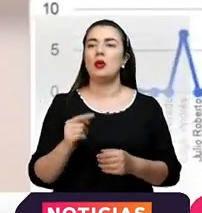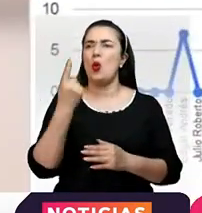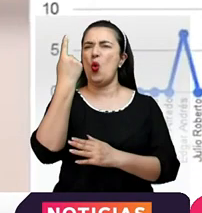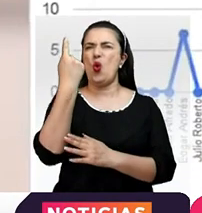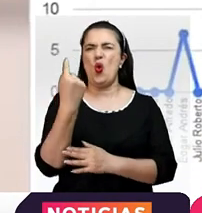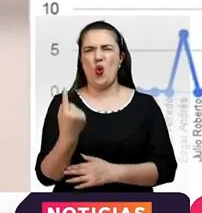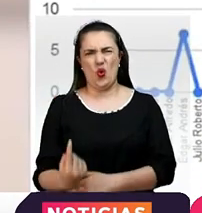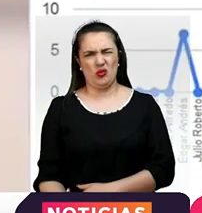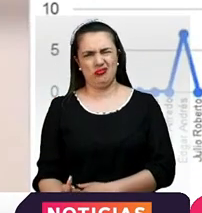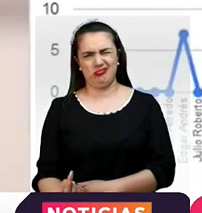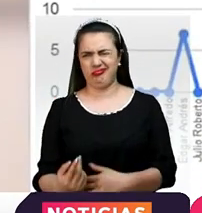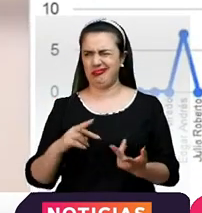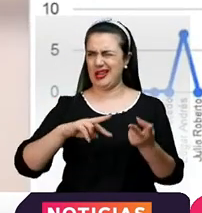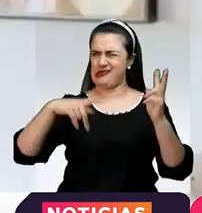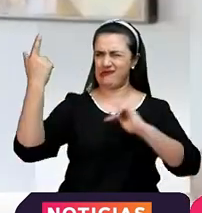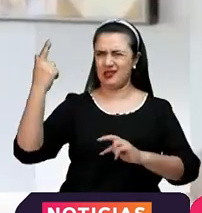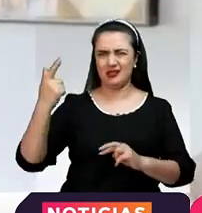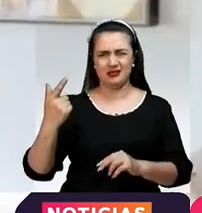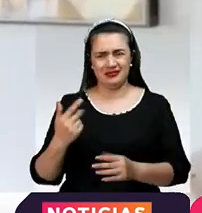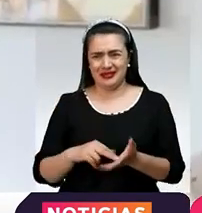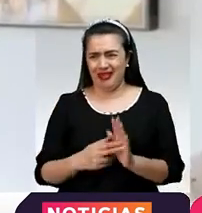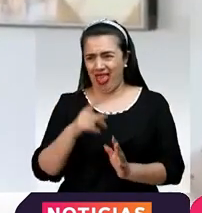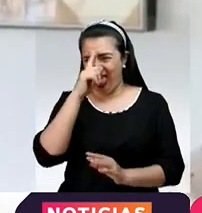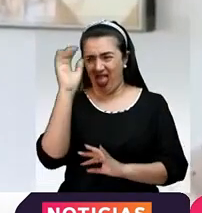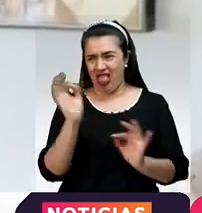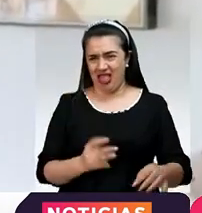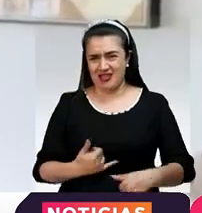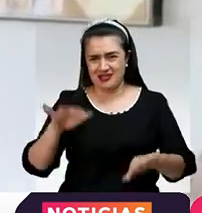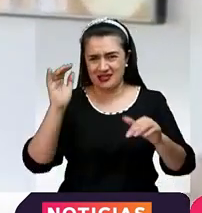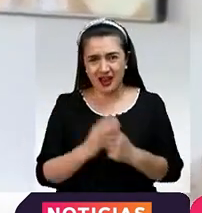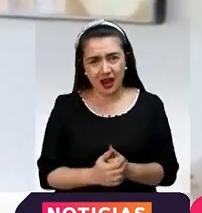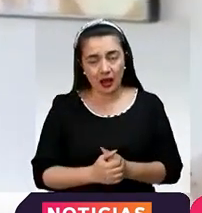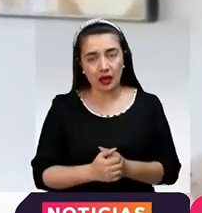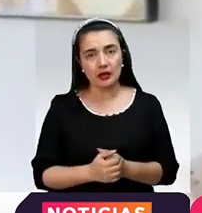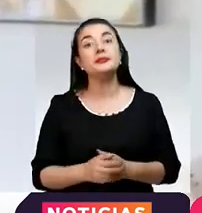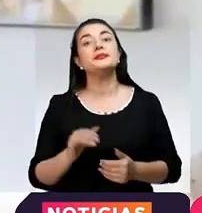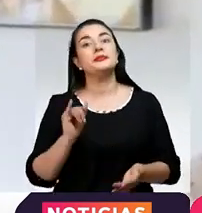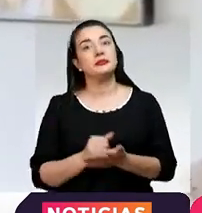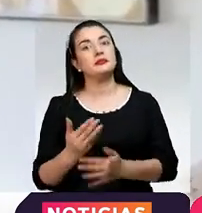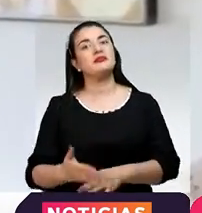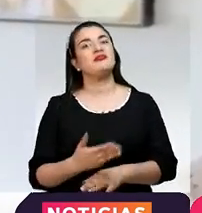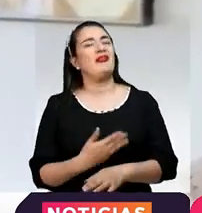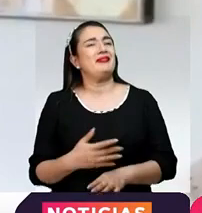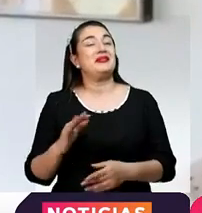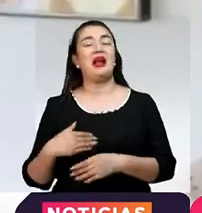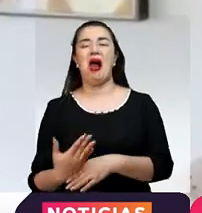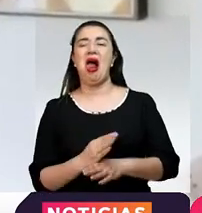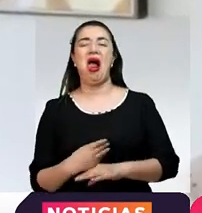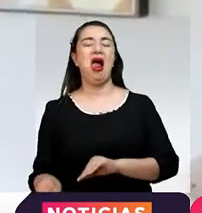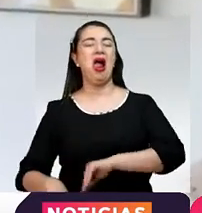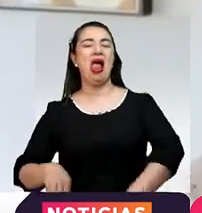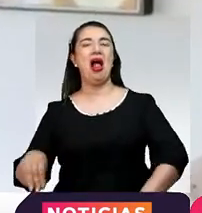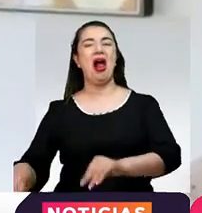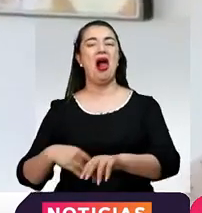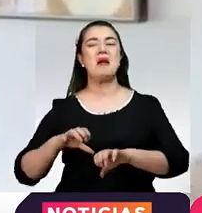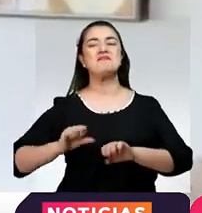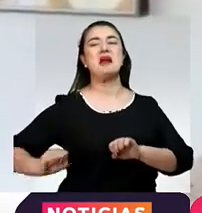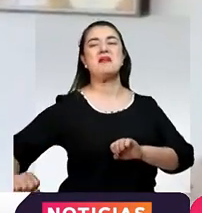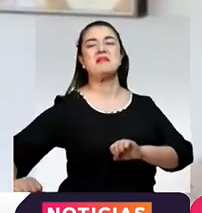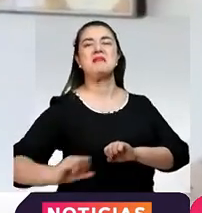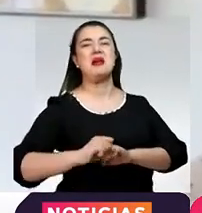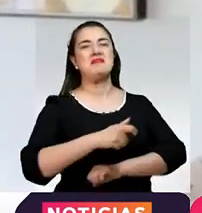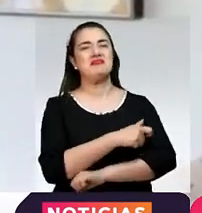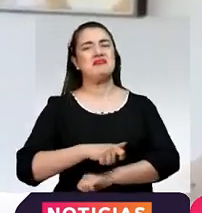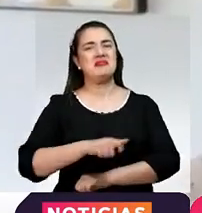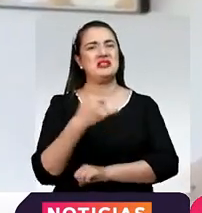muestra de que esta evaluación ya estaba arreglada. Dejando en evidencia que ya se repartieron la gran torta de puestos que tiene la personería de Bogotá.